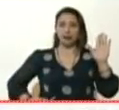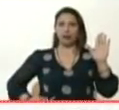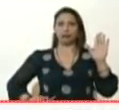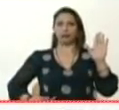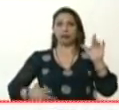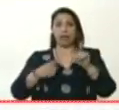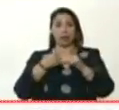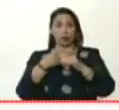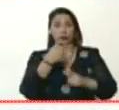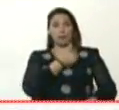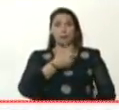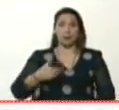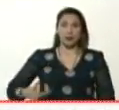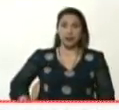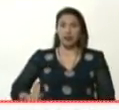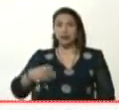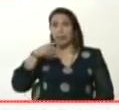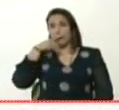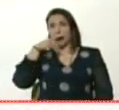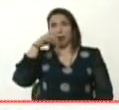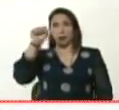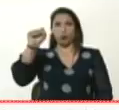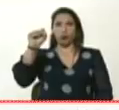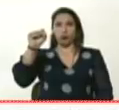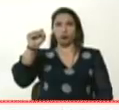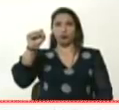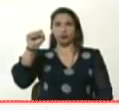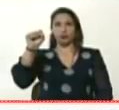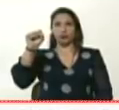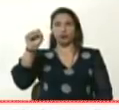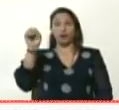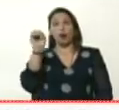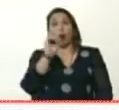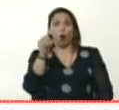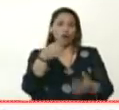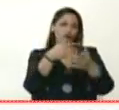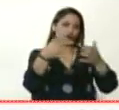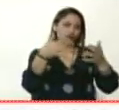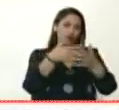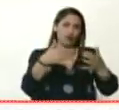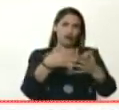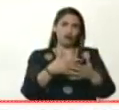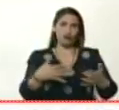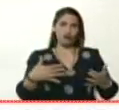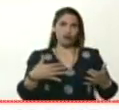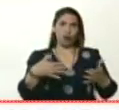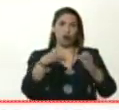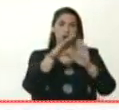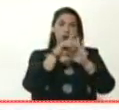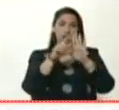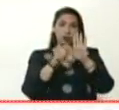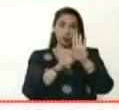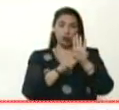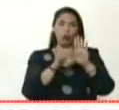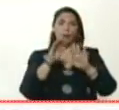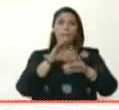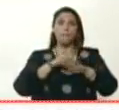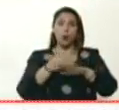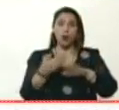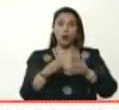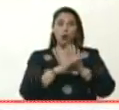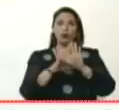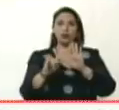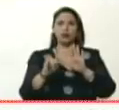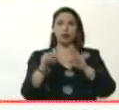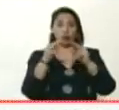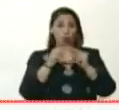El presidente Nicolás Maduro, corredactor de esta constitución, porque fue constituyente,